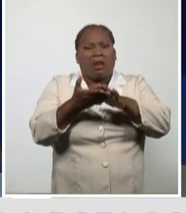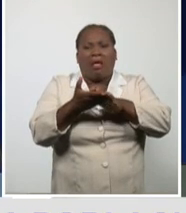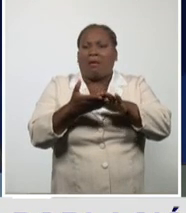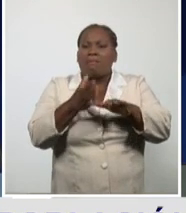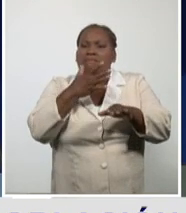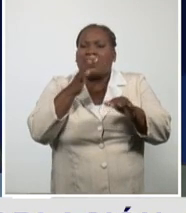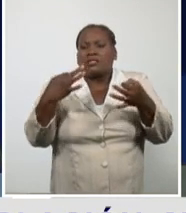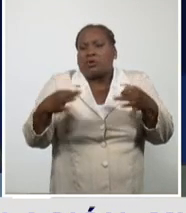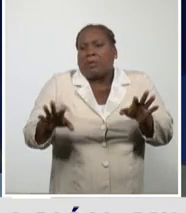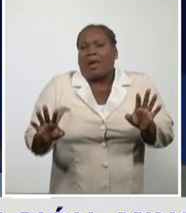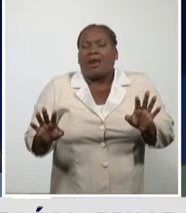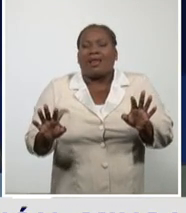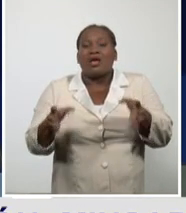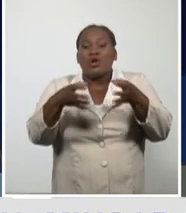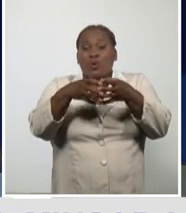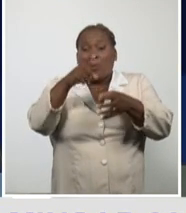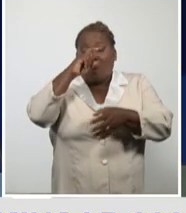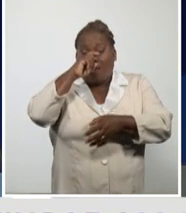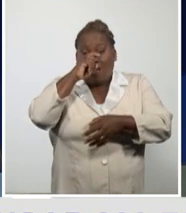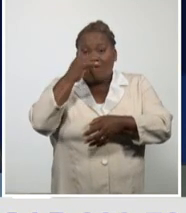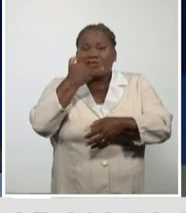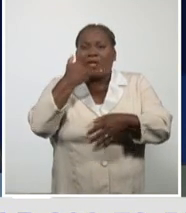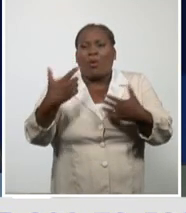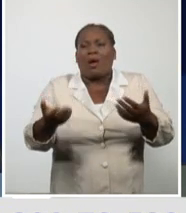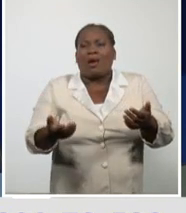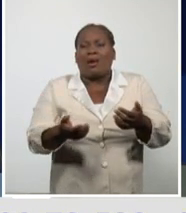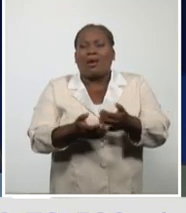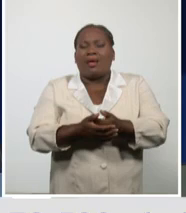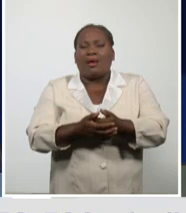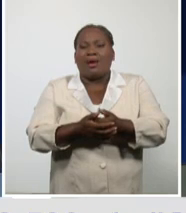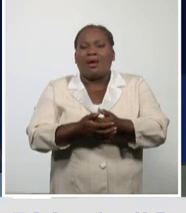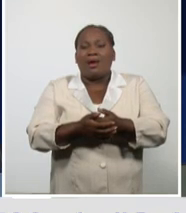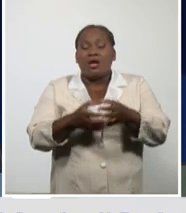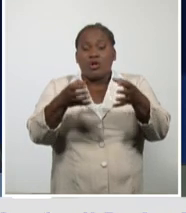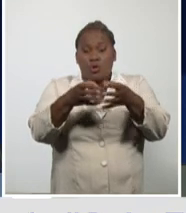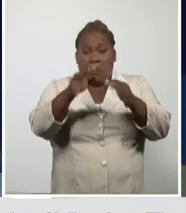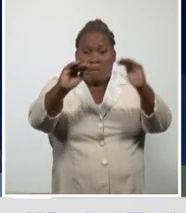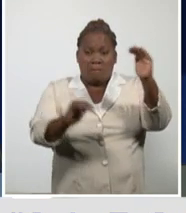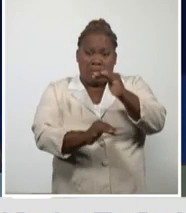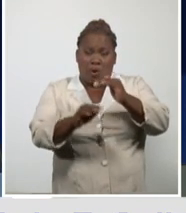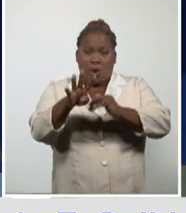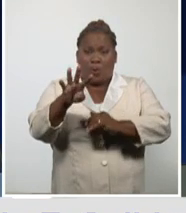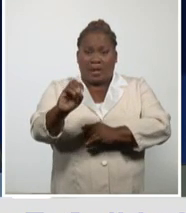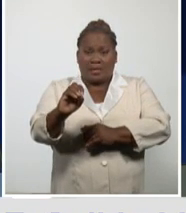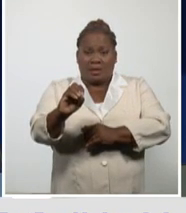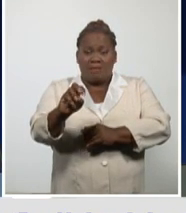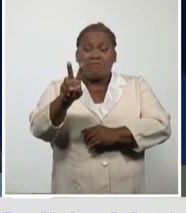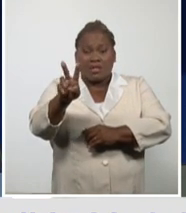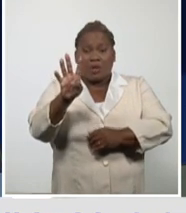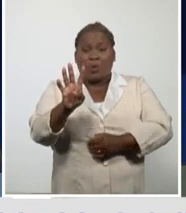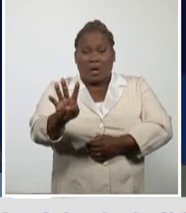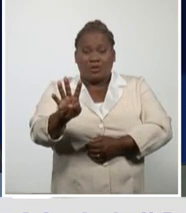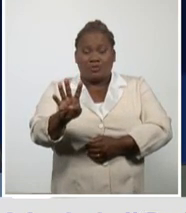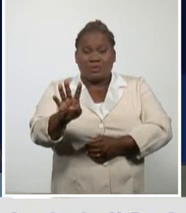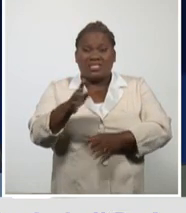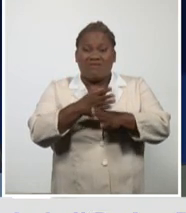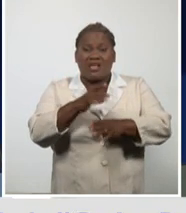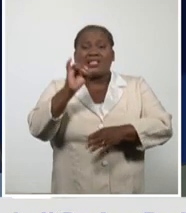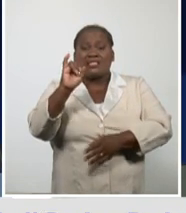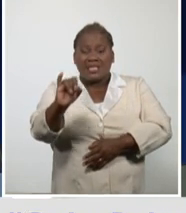Los grupos de edades más afectados: el grupo de menores de 40 años con 24 casos, el